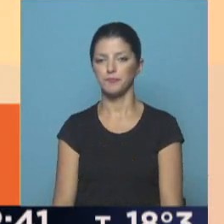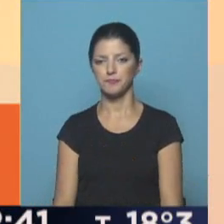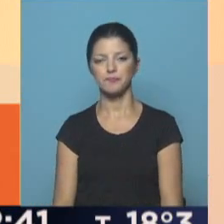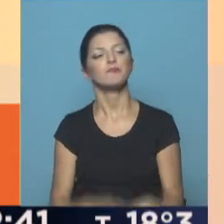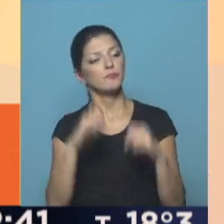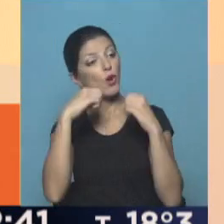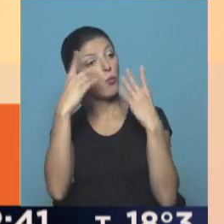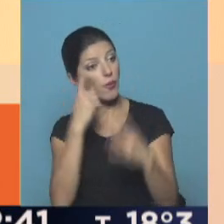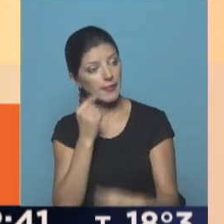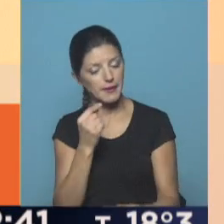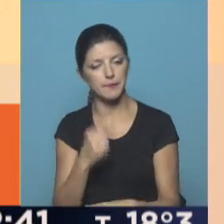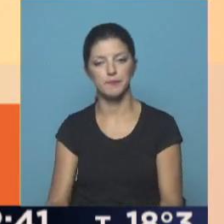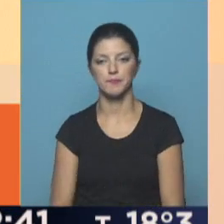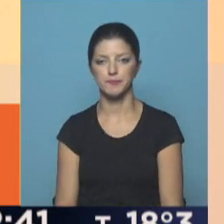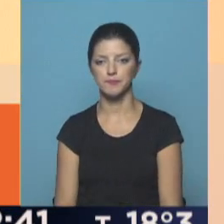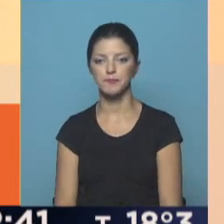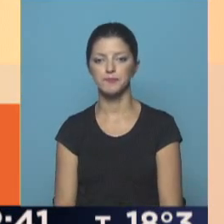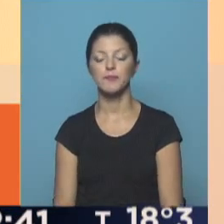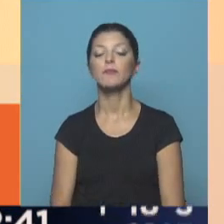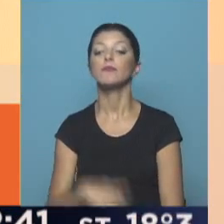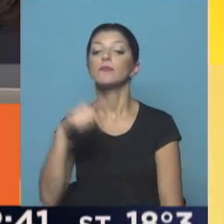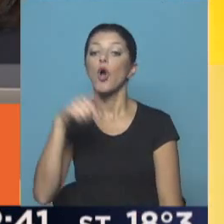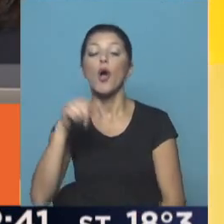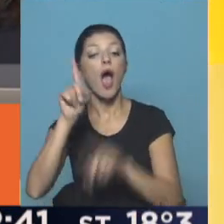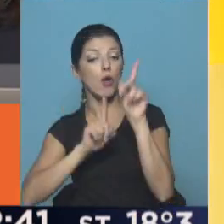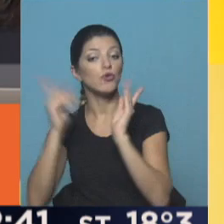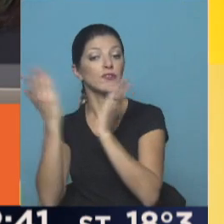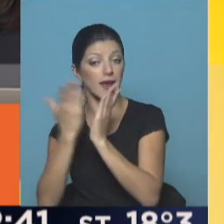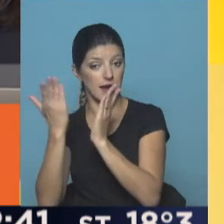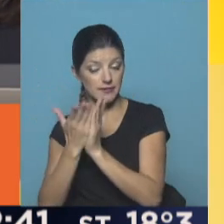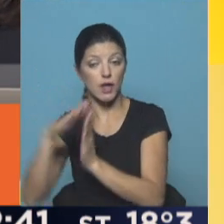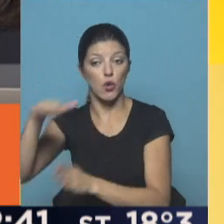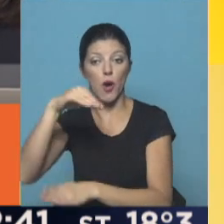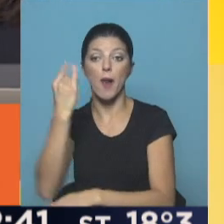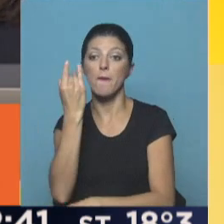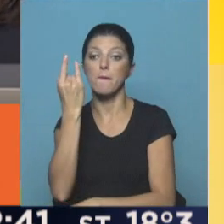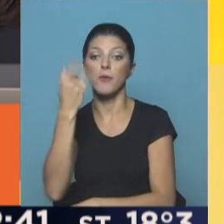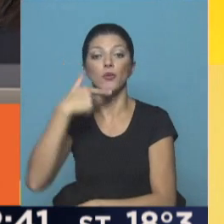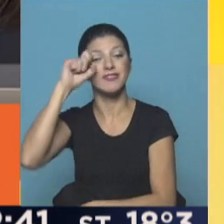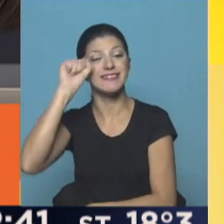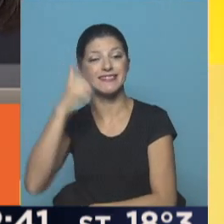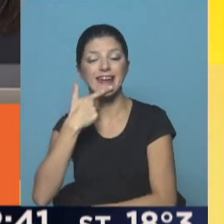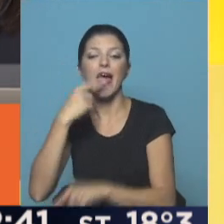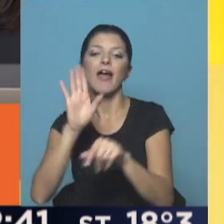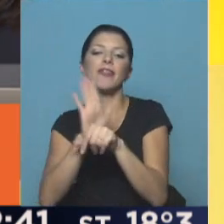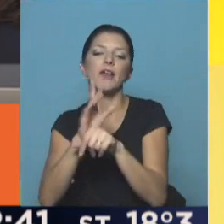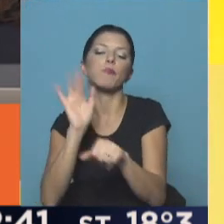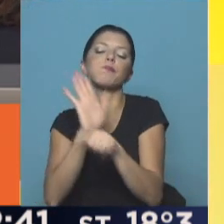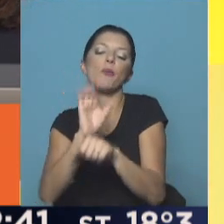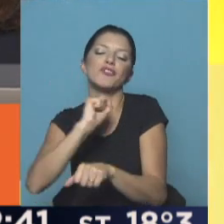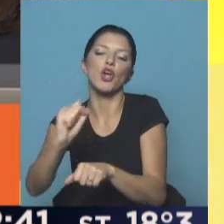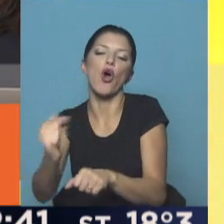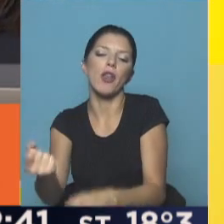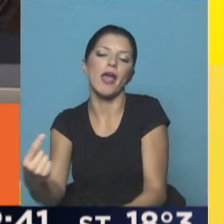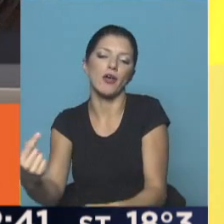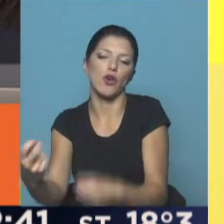desde algunos analistas desde Bruselas ya decían que esto era otro gol en contra, ¿no?, en Gran Bretaña,